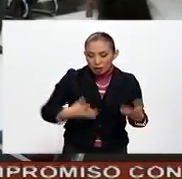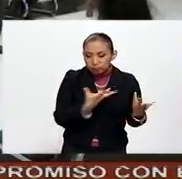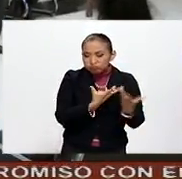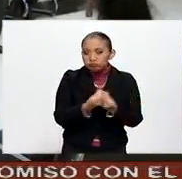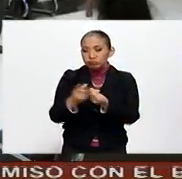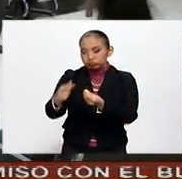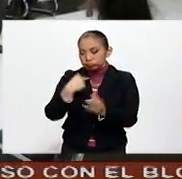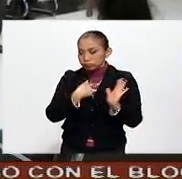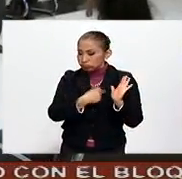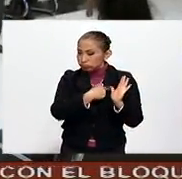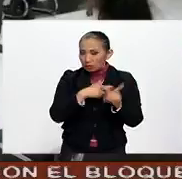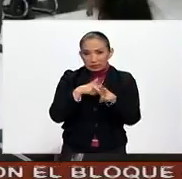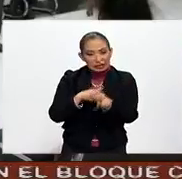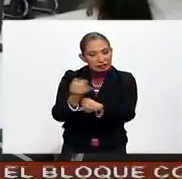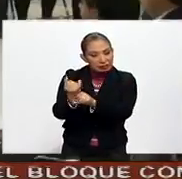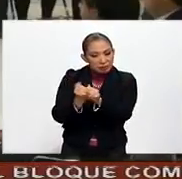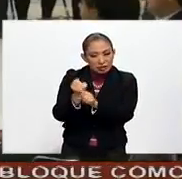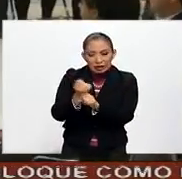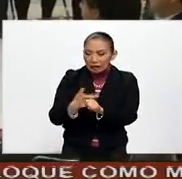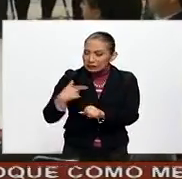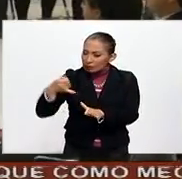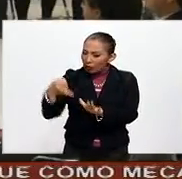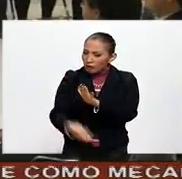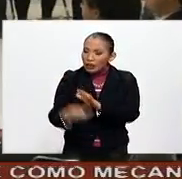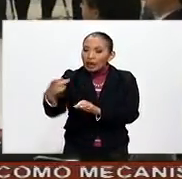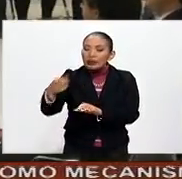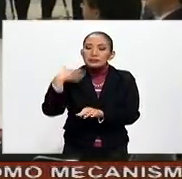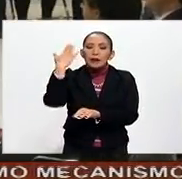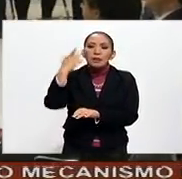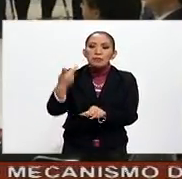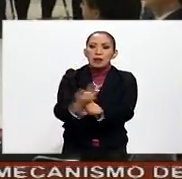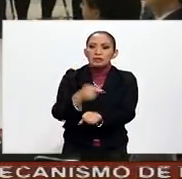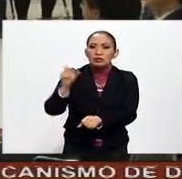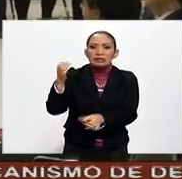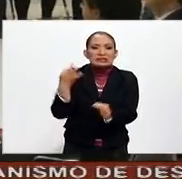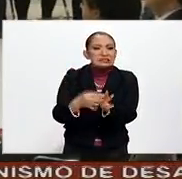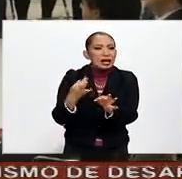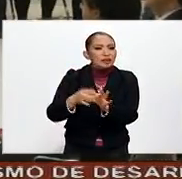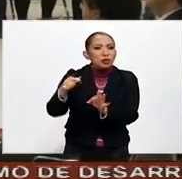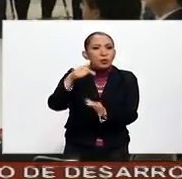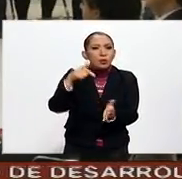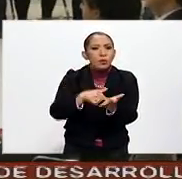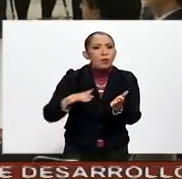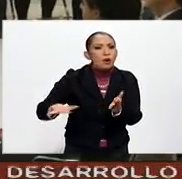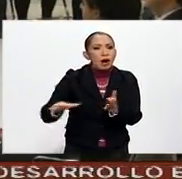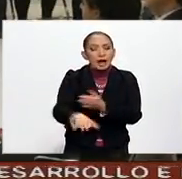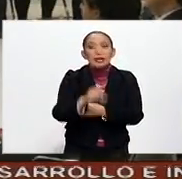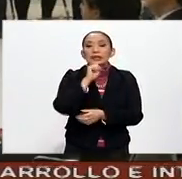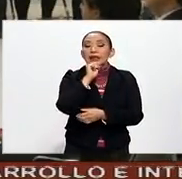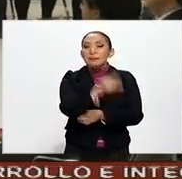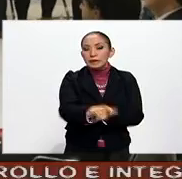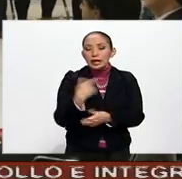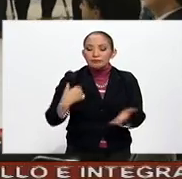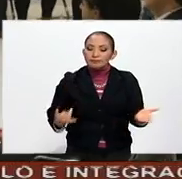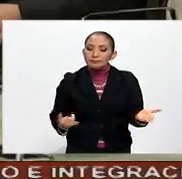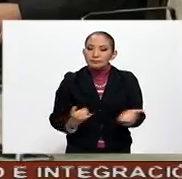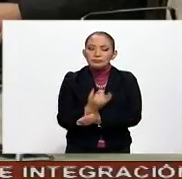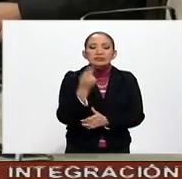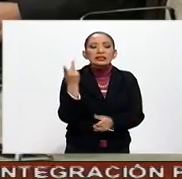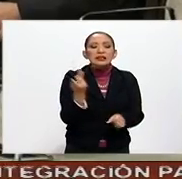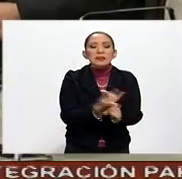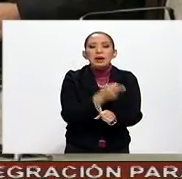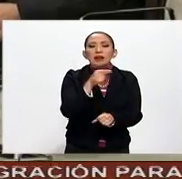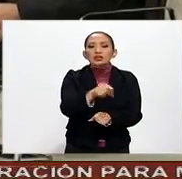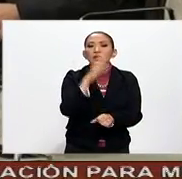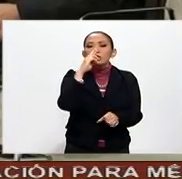comprometió a continuar con una investigación exhaustiva que permita saber qué pasó exactamente ahí, así como determinar